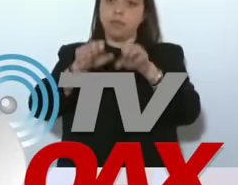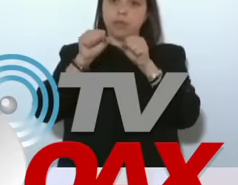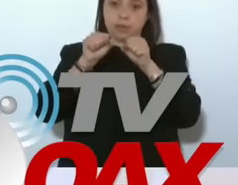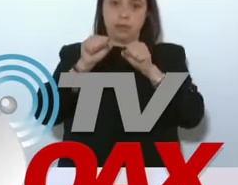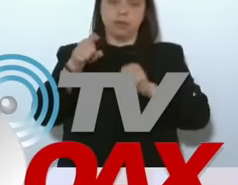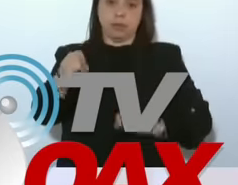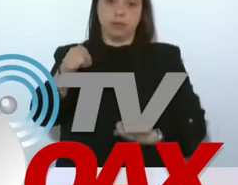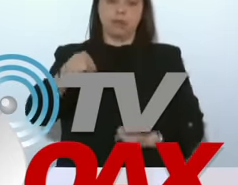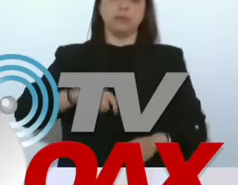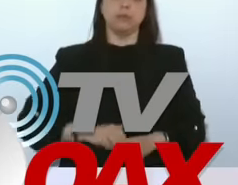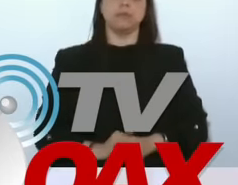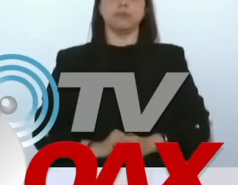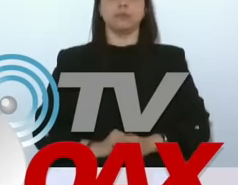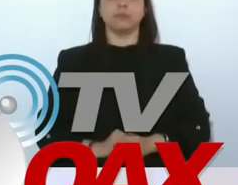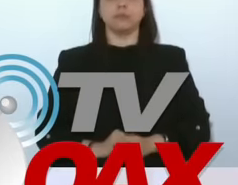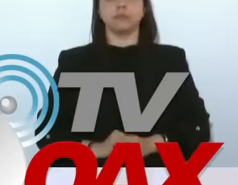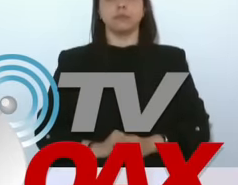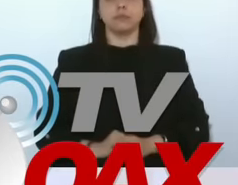Son